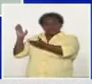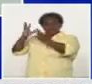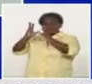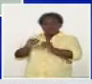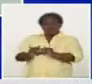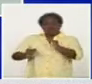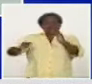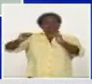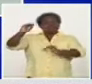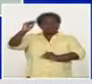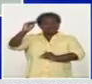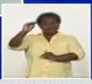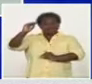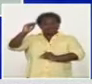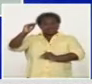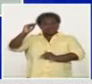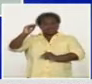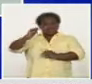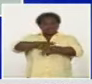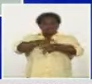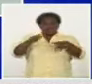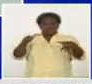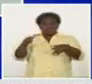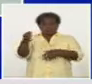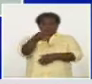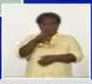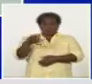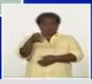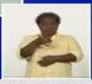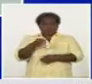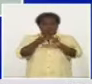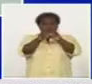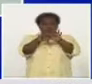en prácticamente todos sus municipios.